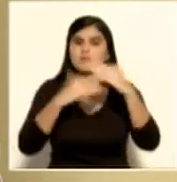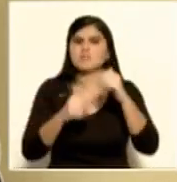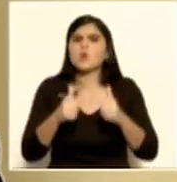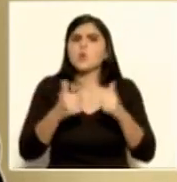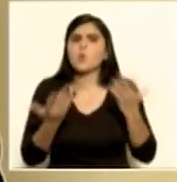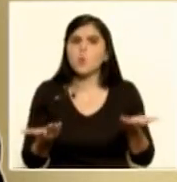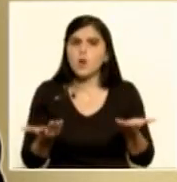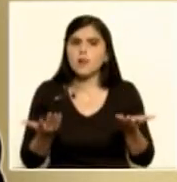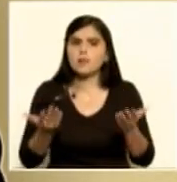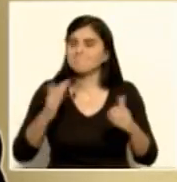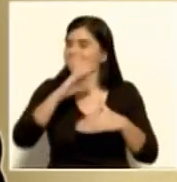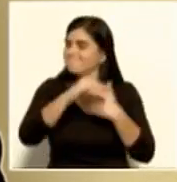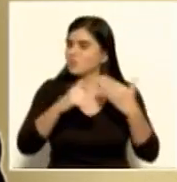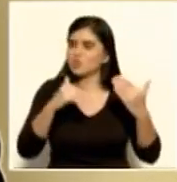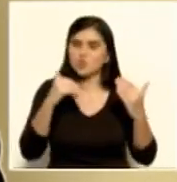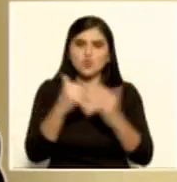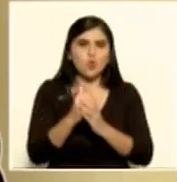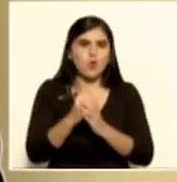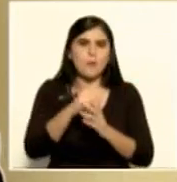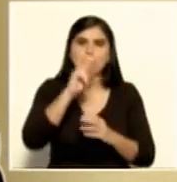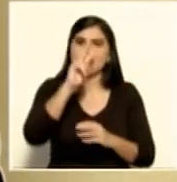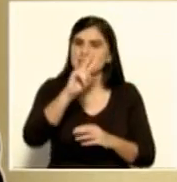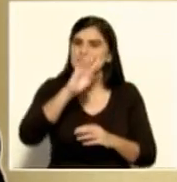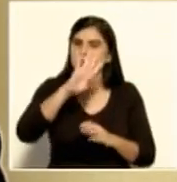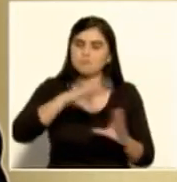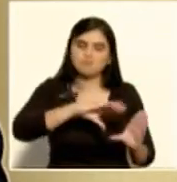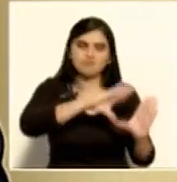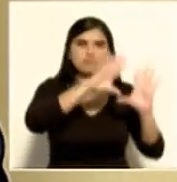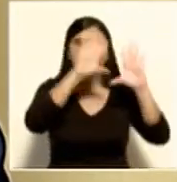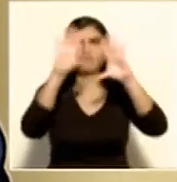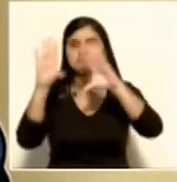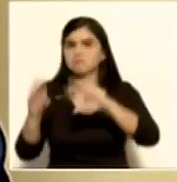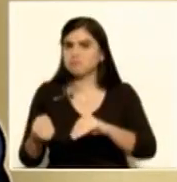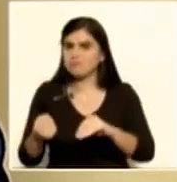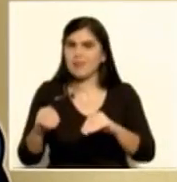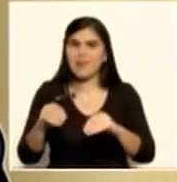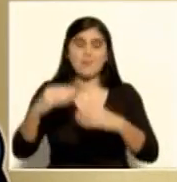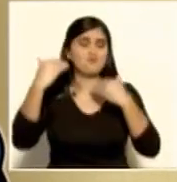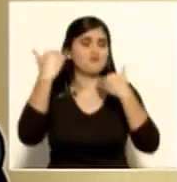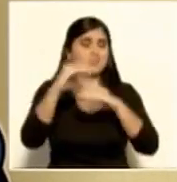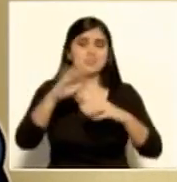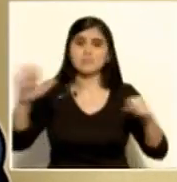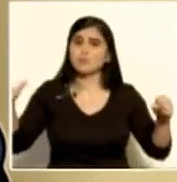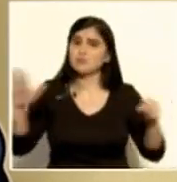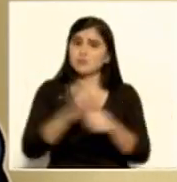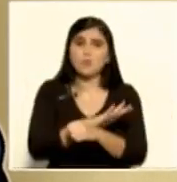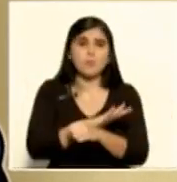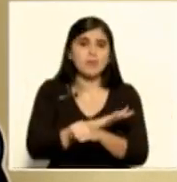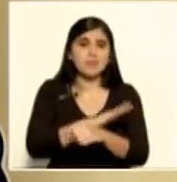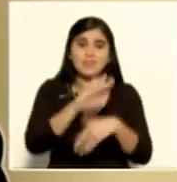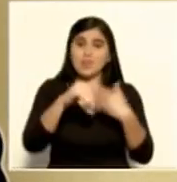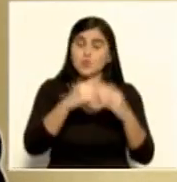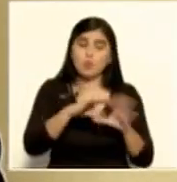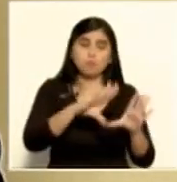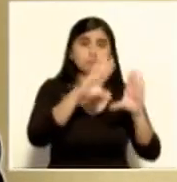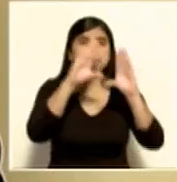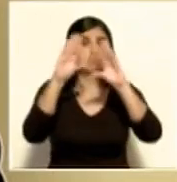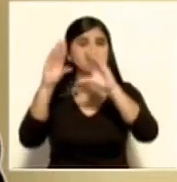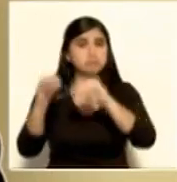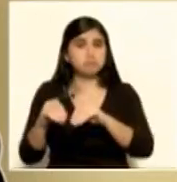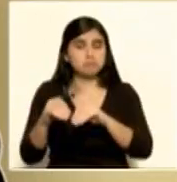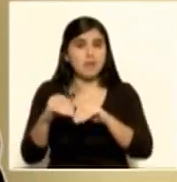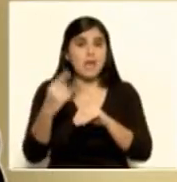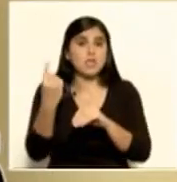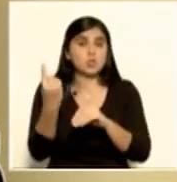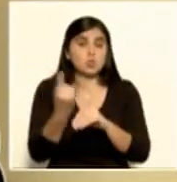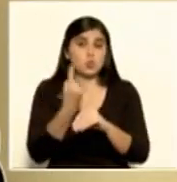será total, 24 horas. Restricción total durante las 24 horas,